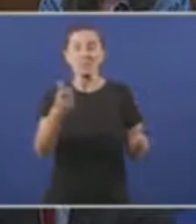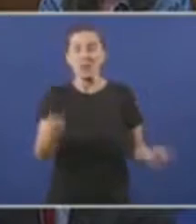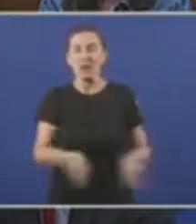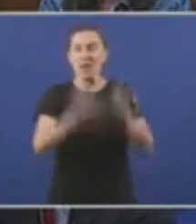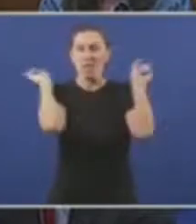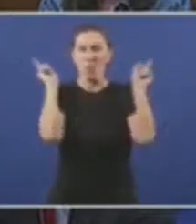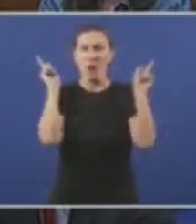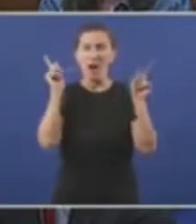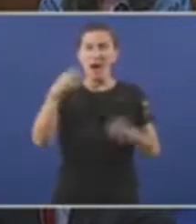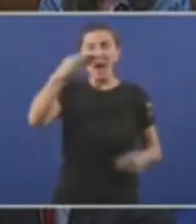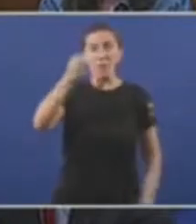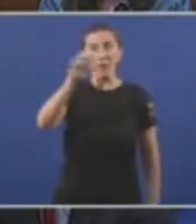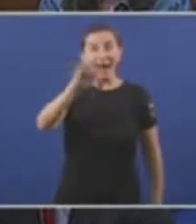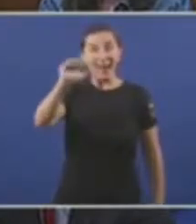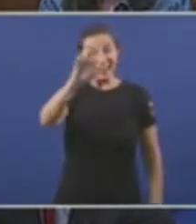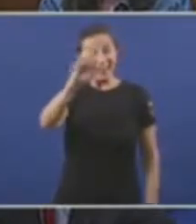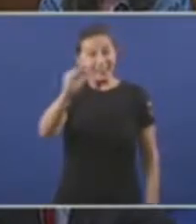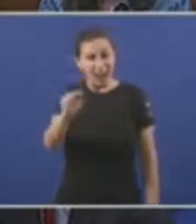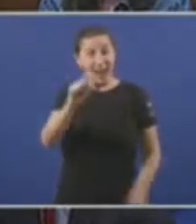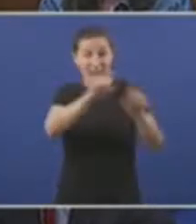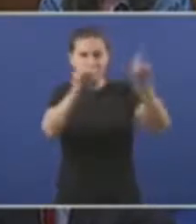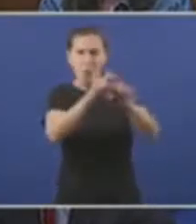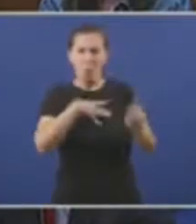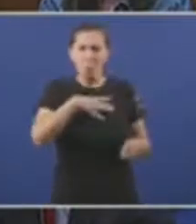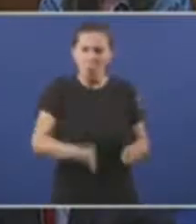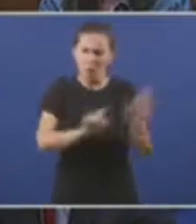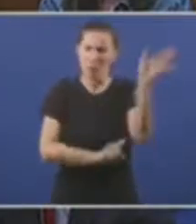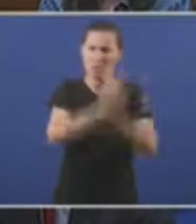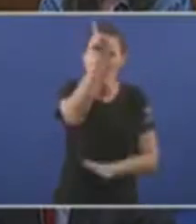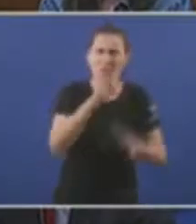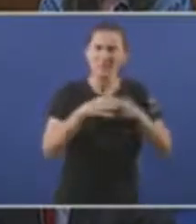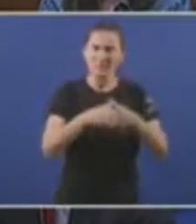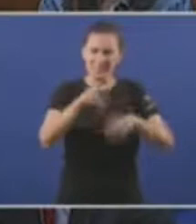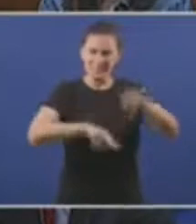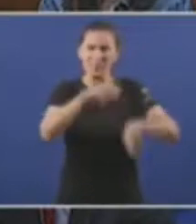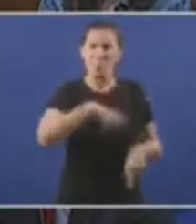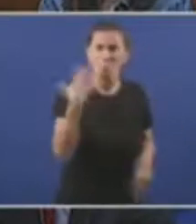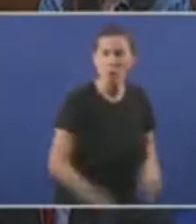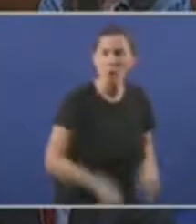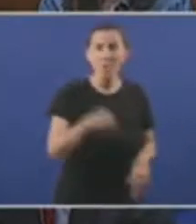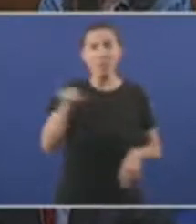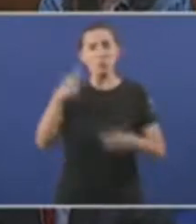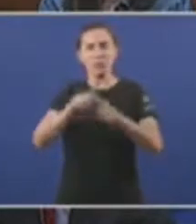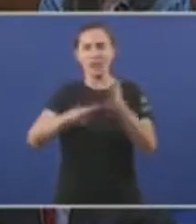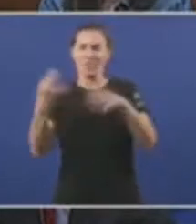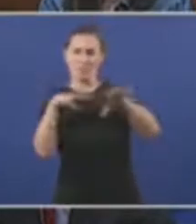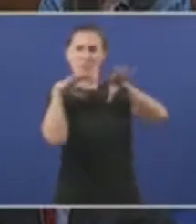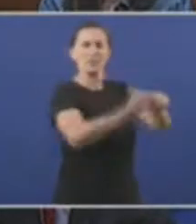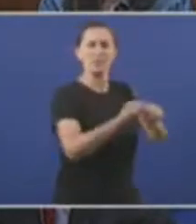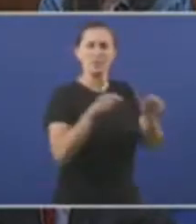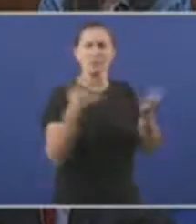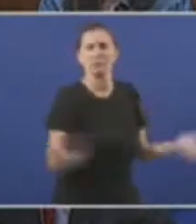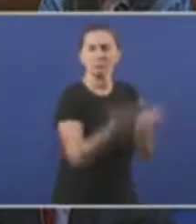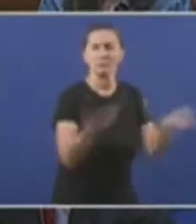e a Xunta ten que implicarse. Tomemos o control público dese estaleiro e busquemos solucións de futuro. En